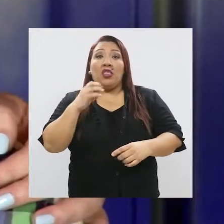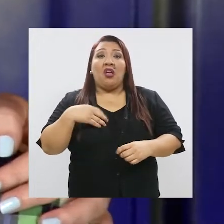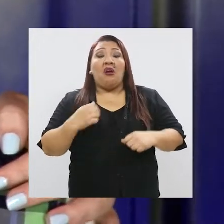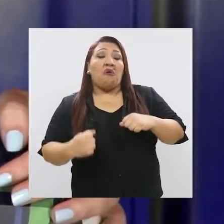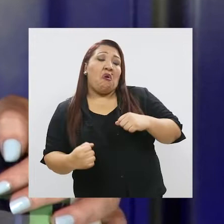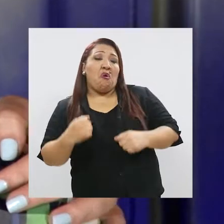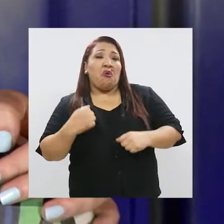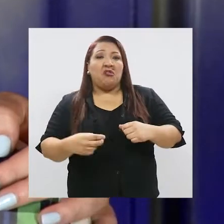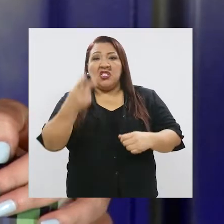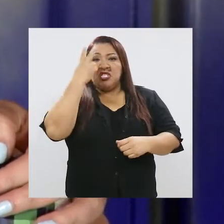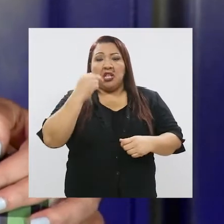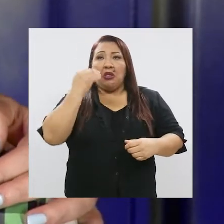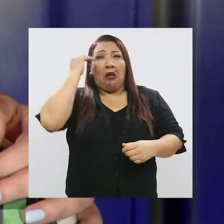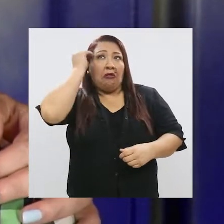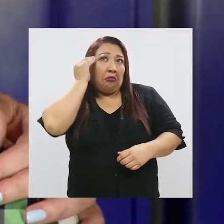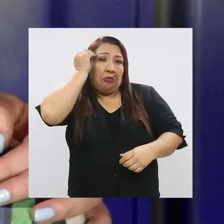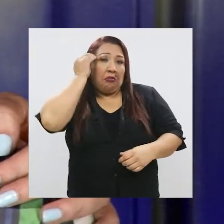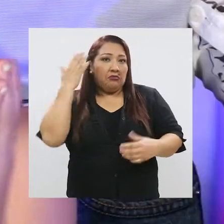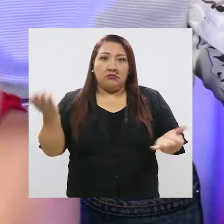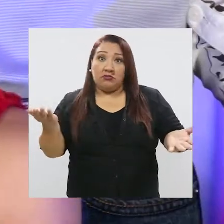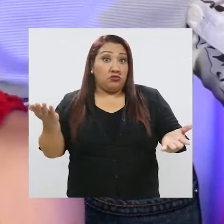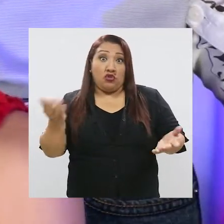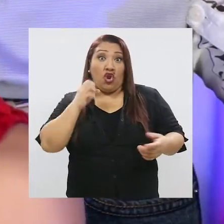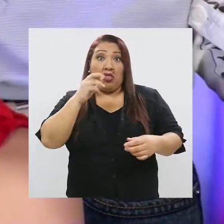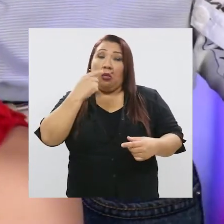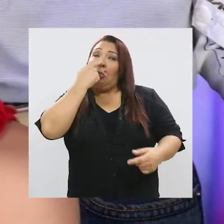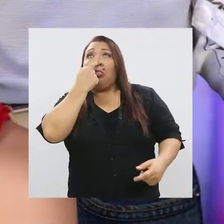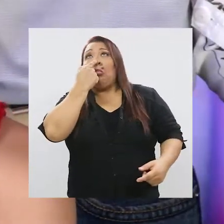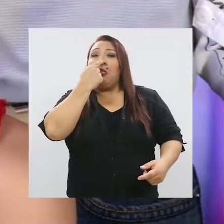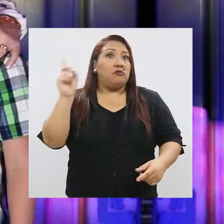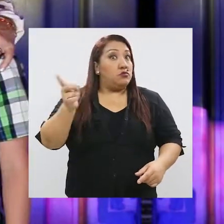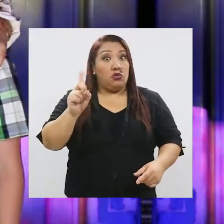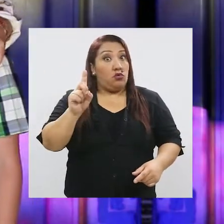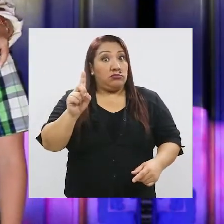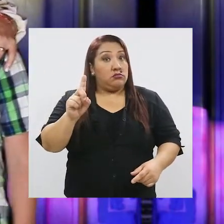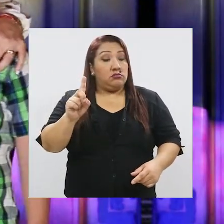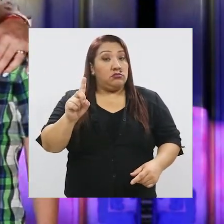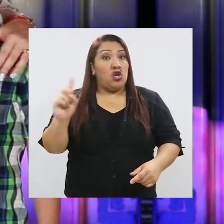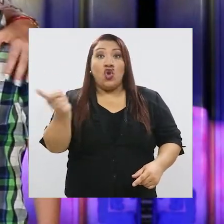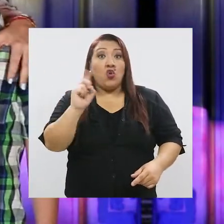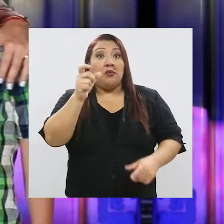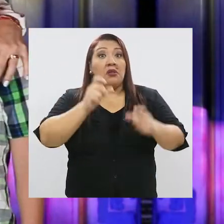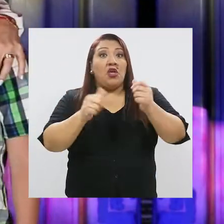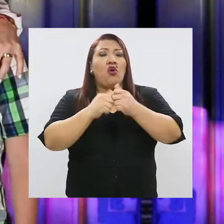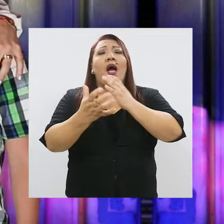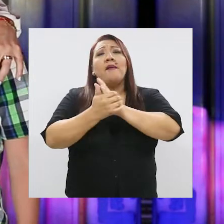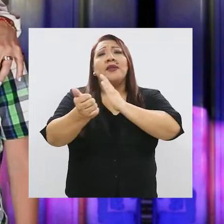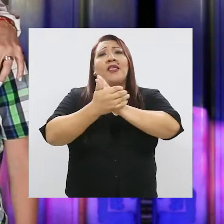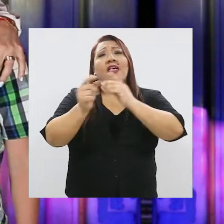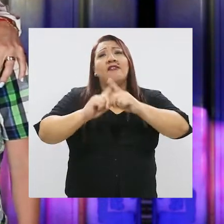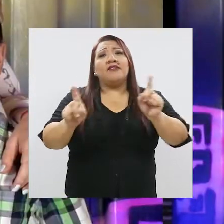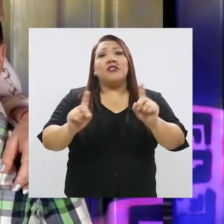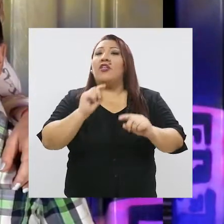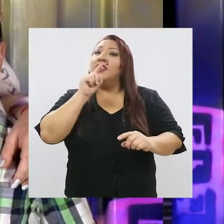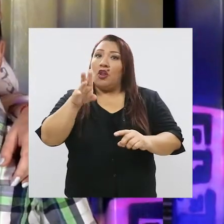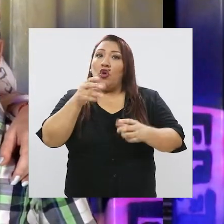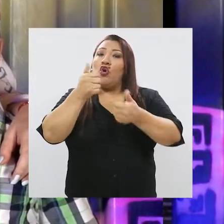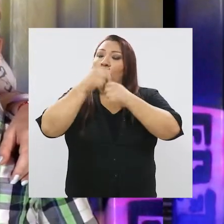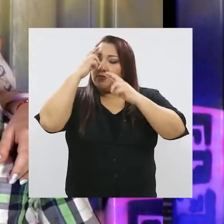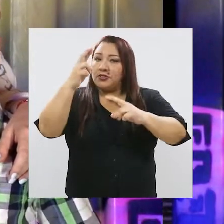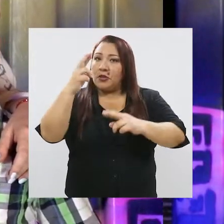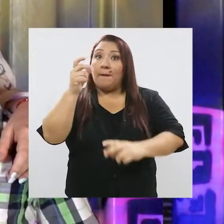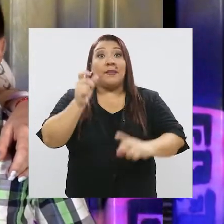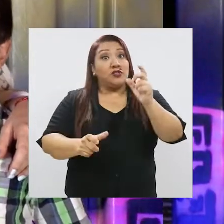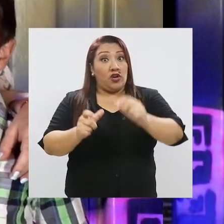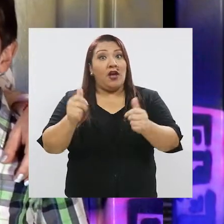No le digas cojo, ciego y enfermito. Y tampoco mongolito. Y no necesariamente son personas con habilidades diferentes. Dígalo